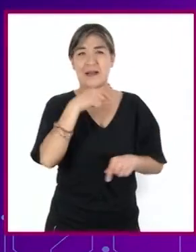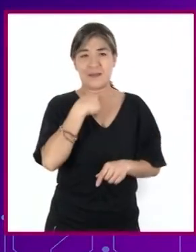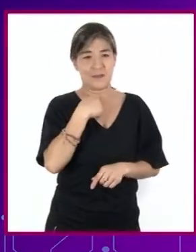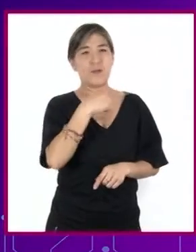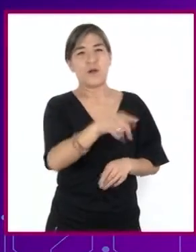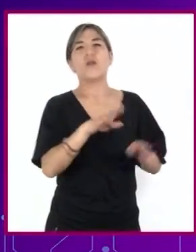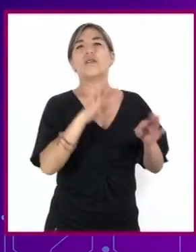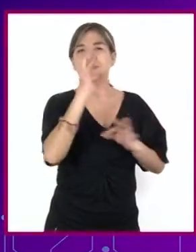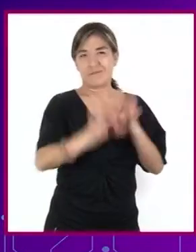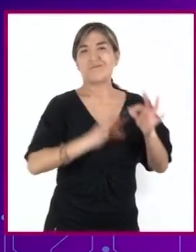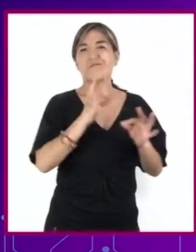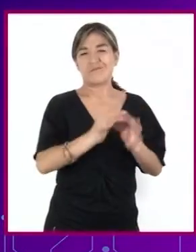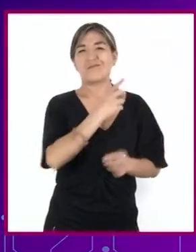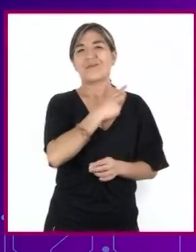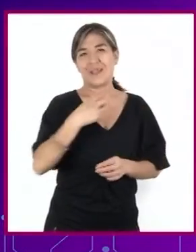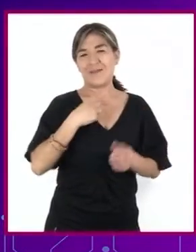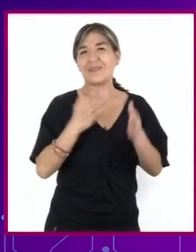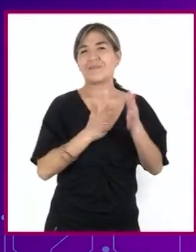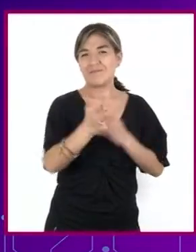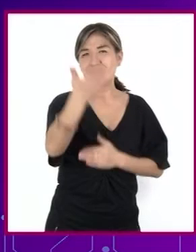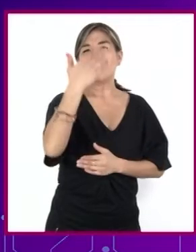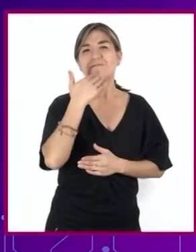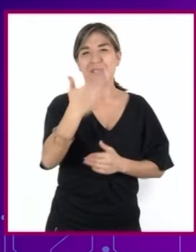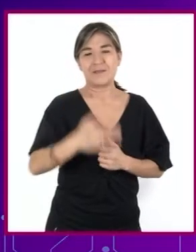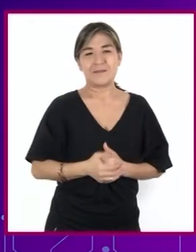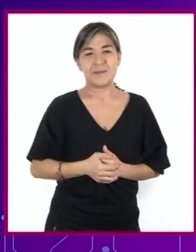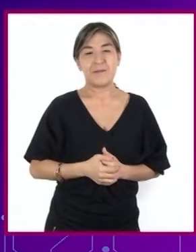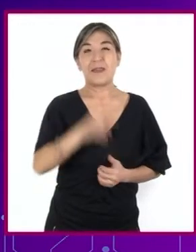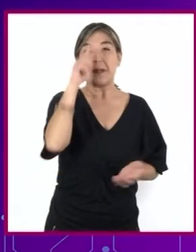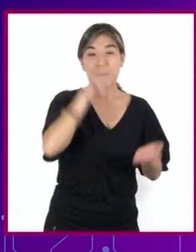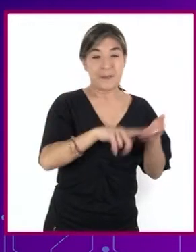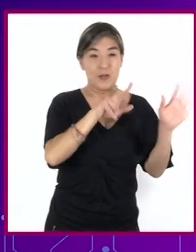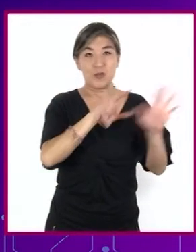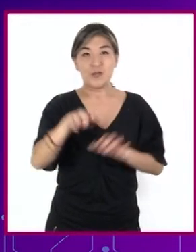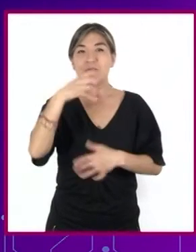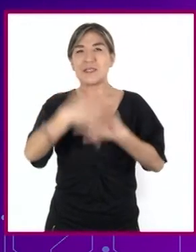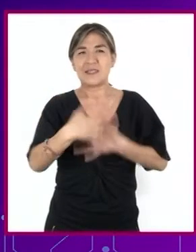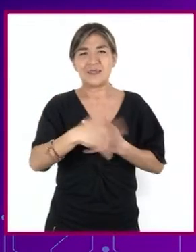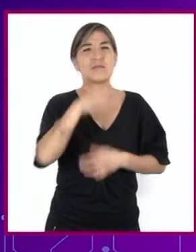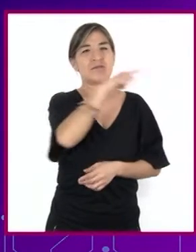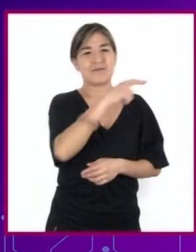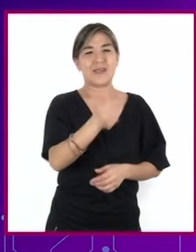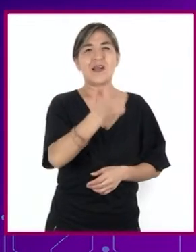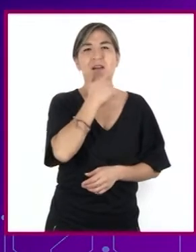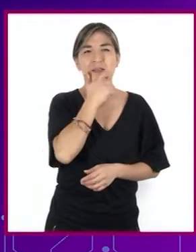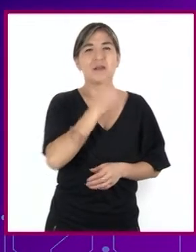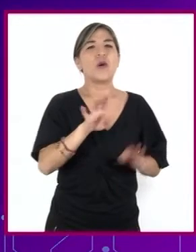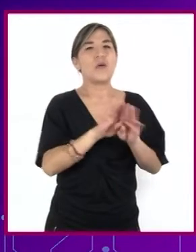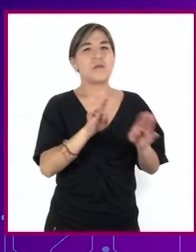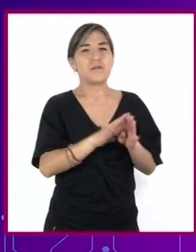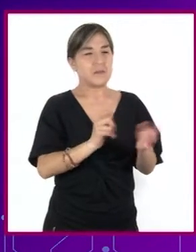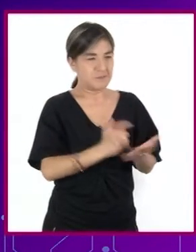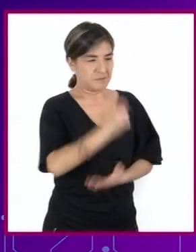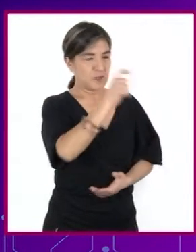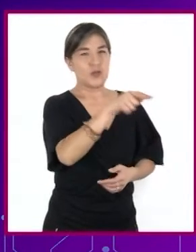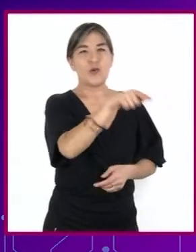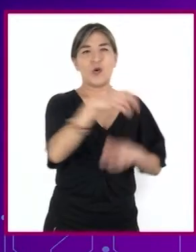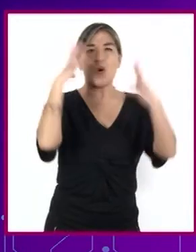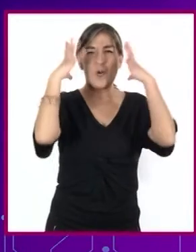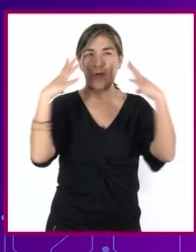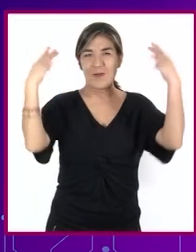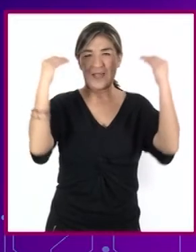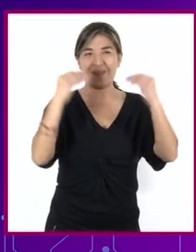lo que creo es nuestra misión. En 1815, Gran Bretaña compró a Holanda la colonia de El